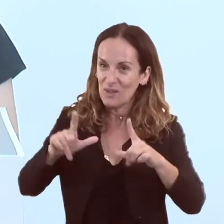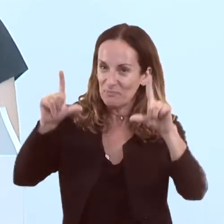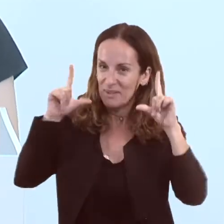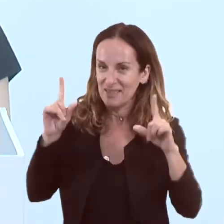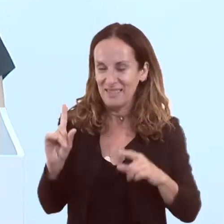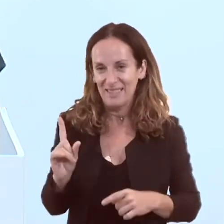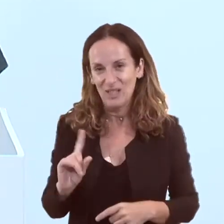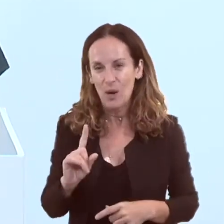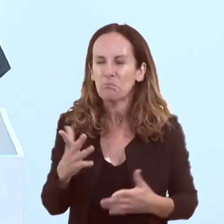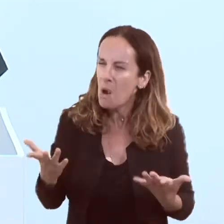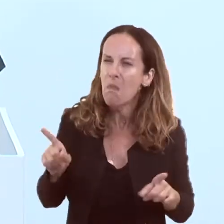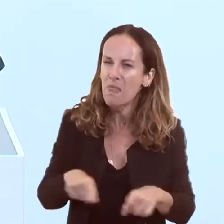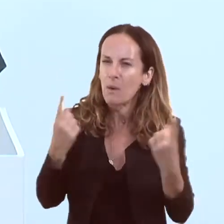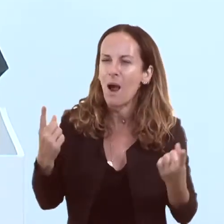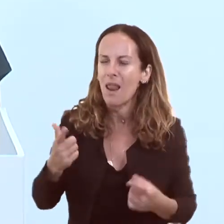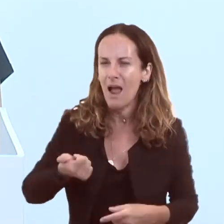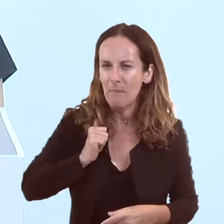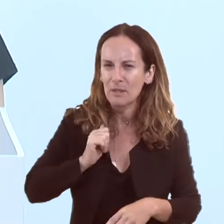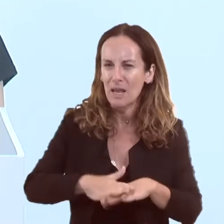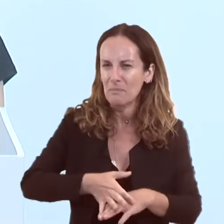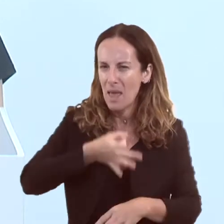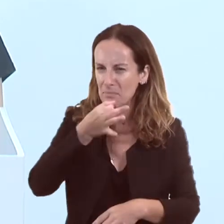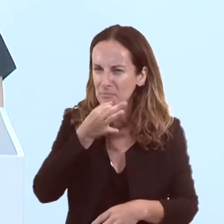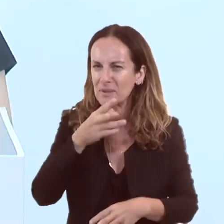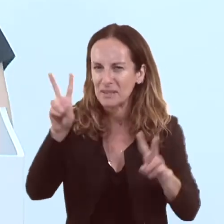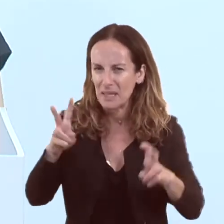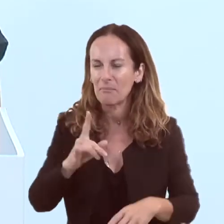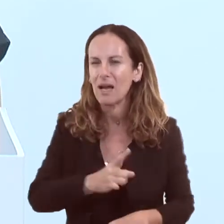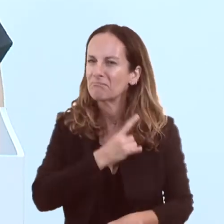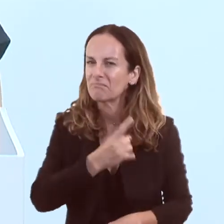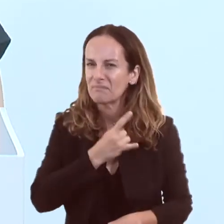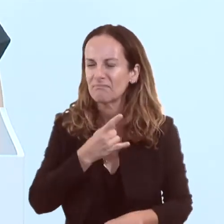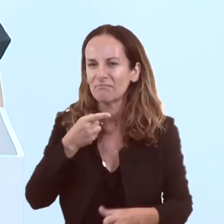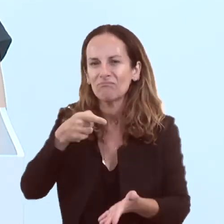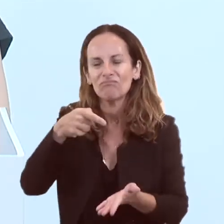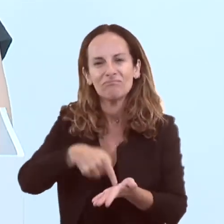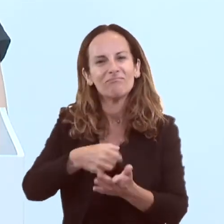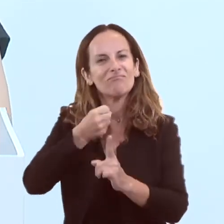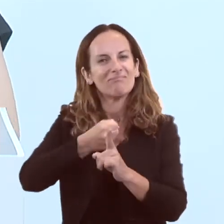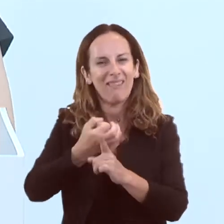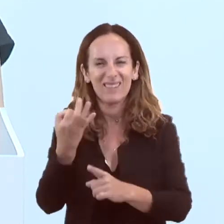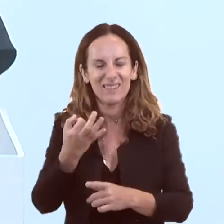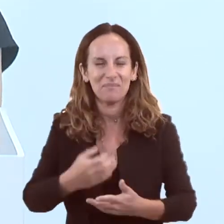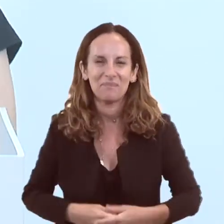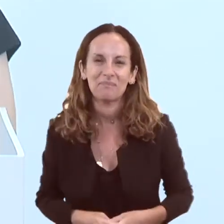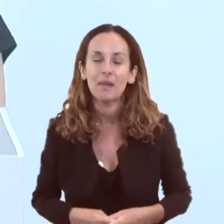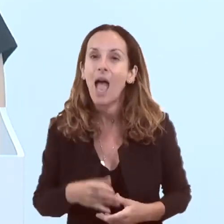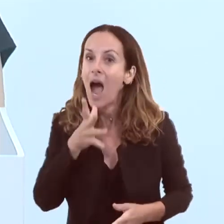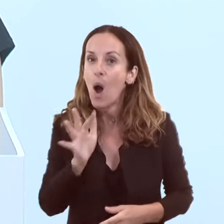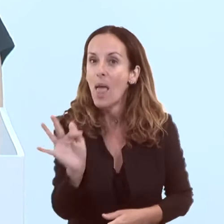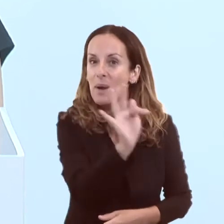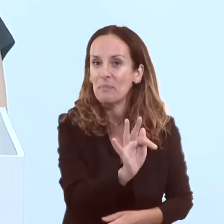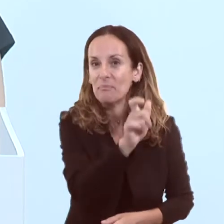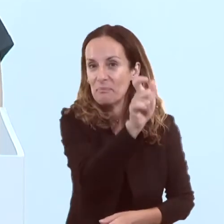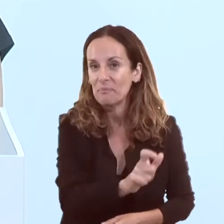siempre de paso a Santiago para que nos cuente porque tenemos muchísima ilusión de que haya coincidido en un momento